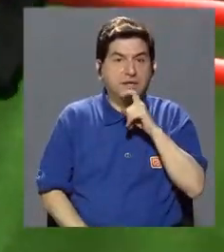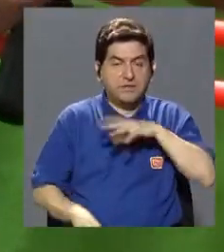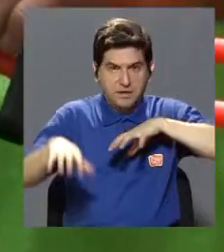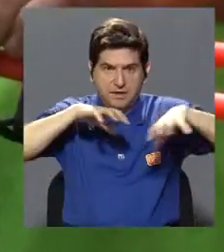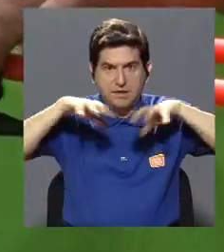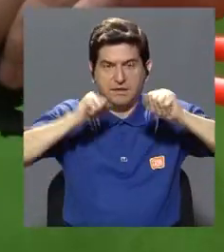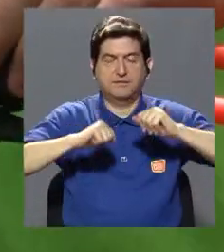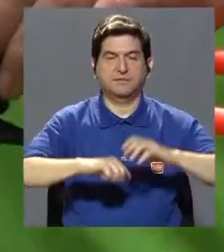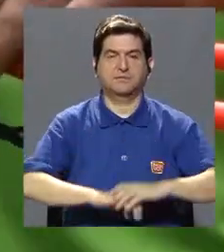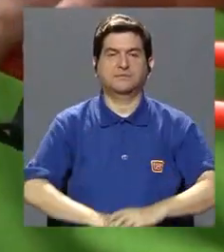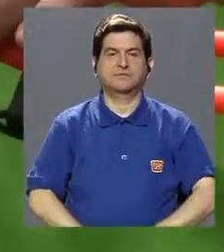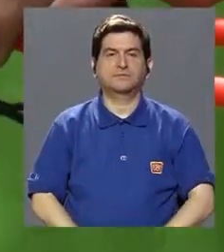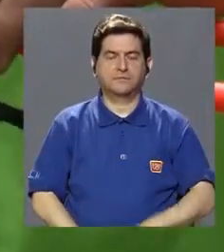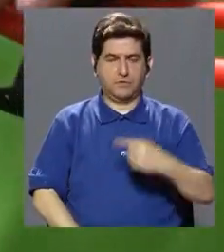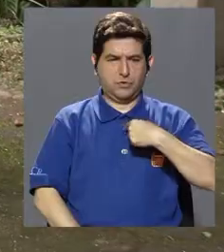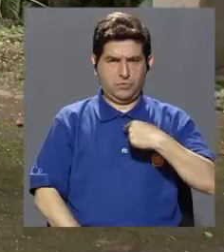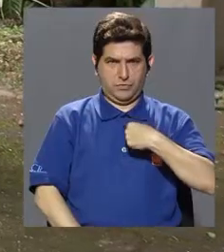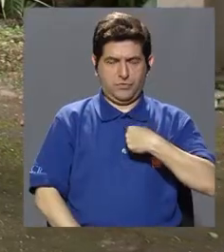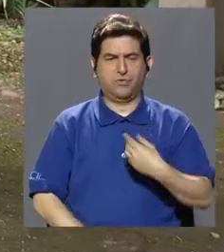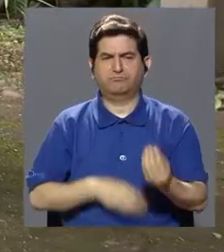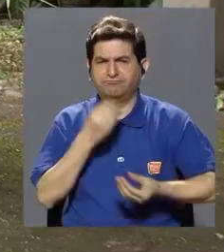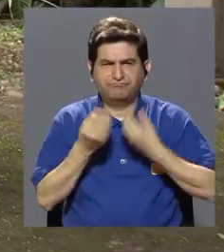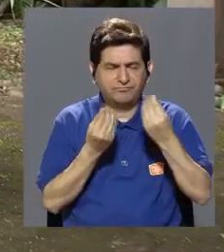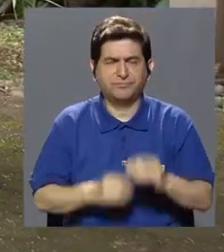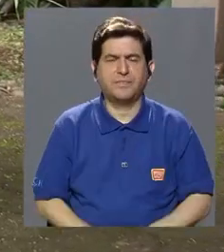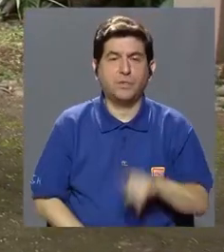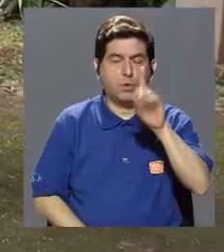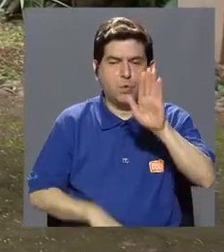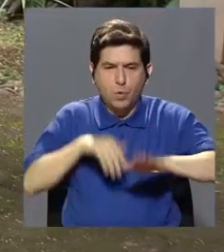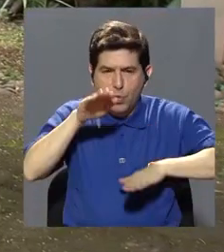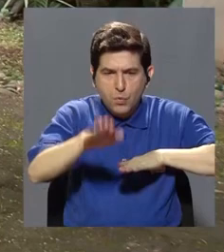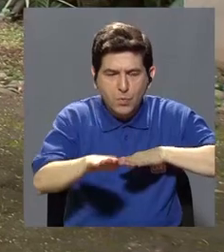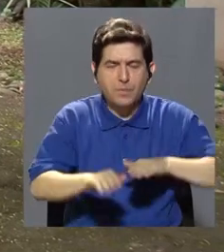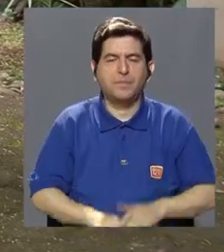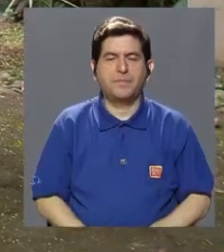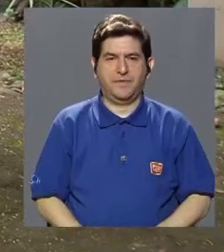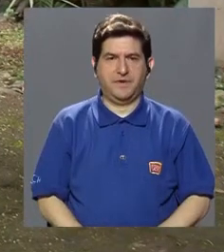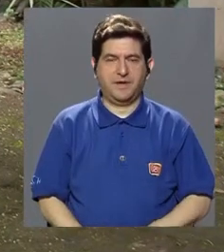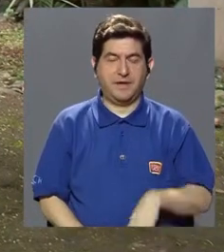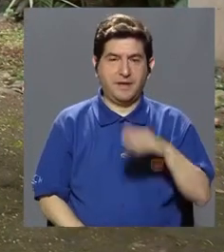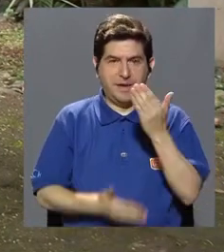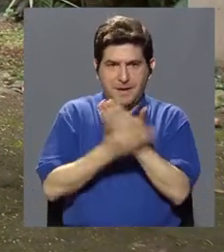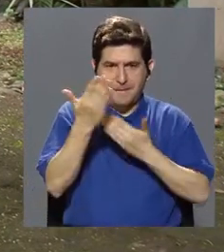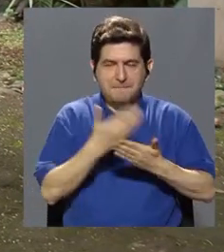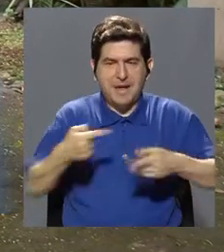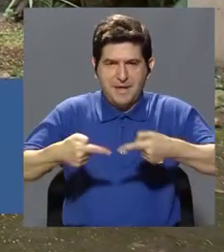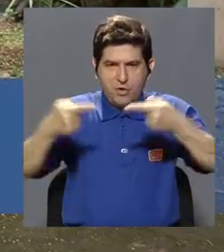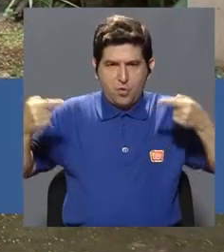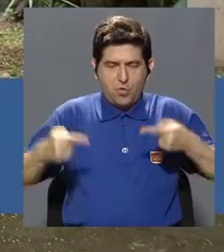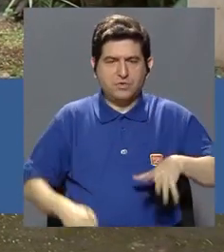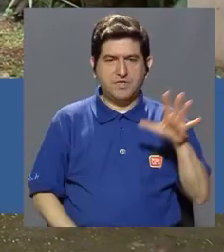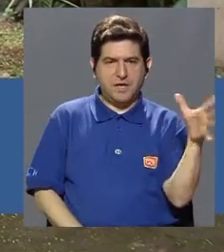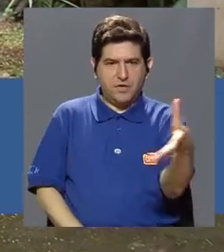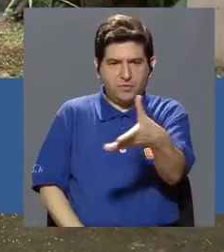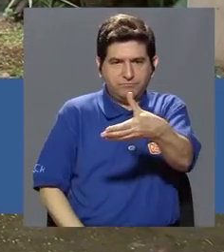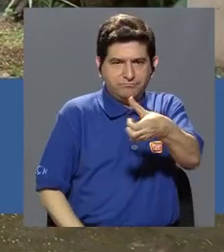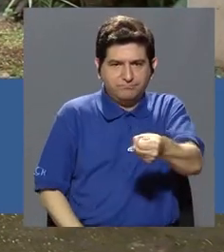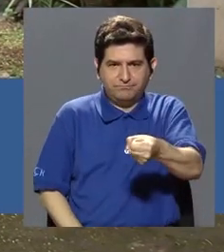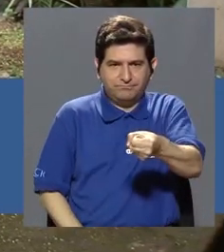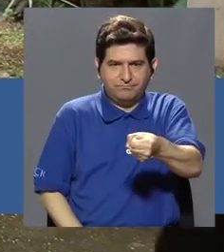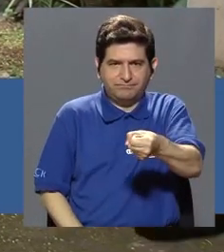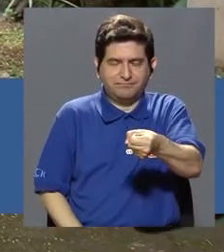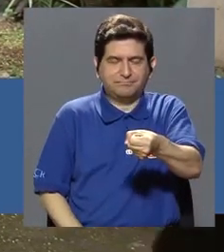dificultad al ejercicio. Me voy a disponer con un pie adelantado y la mano contraria agarrando la